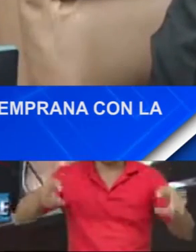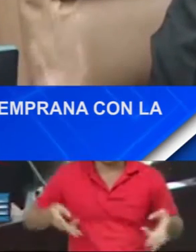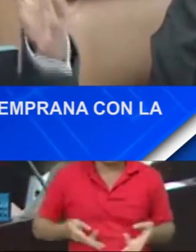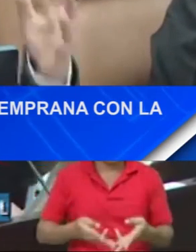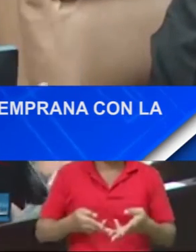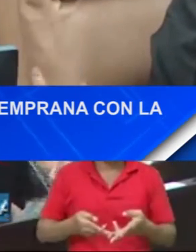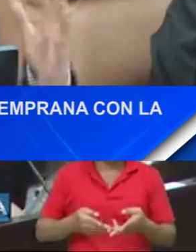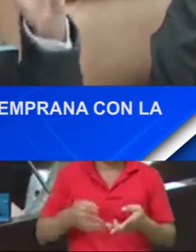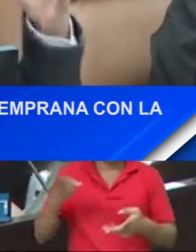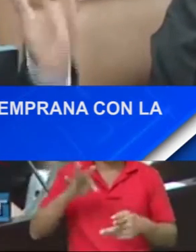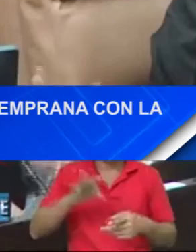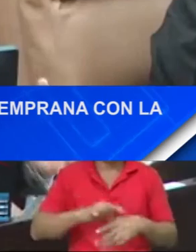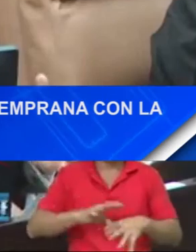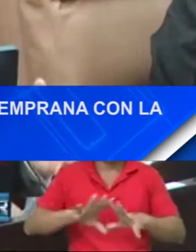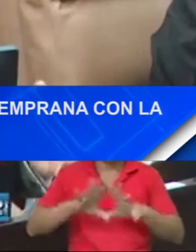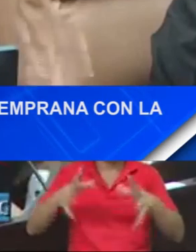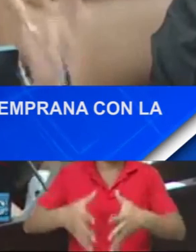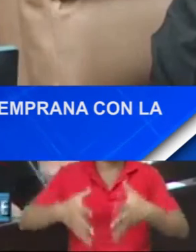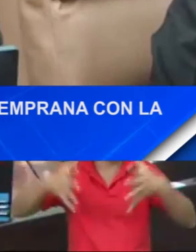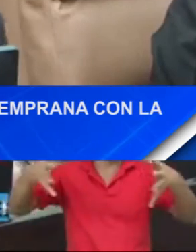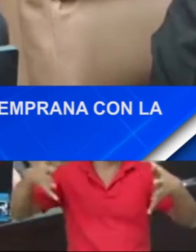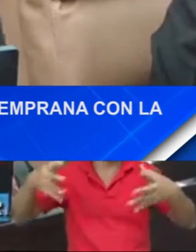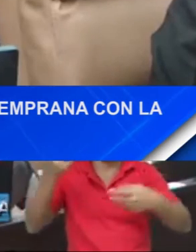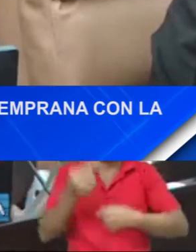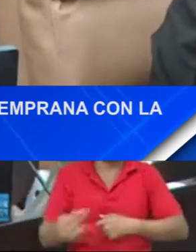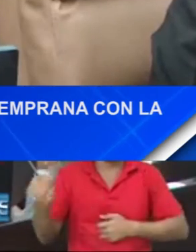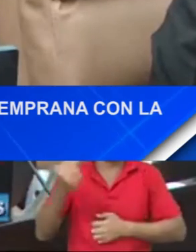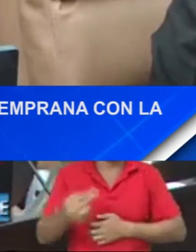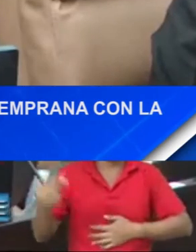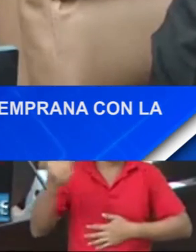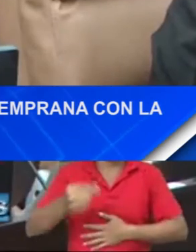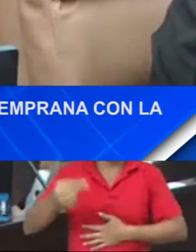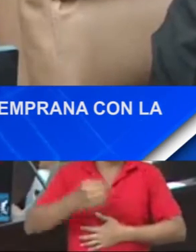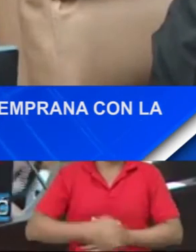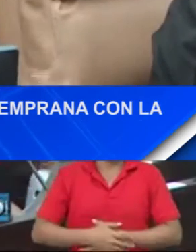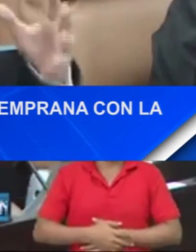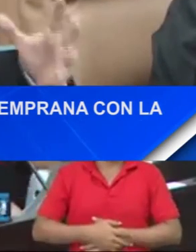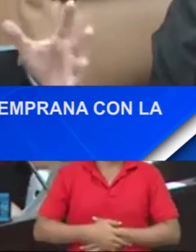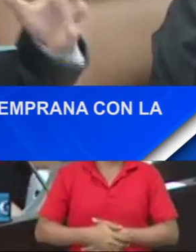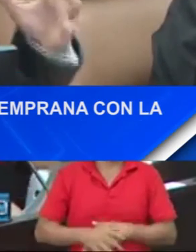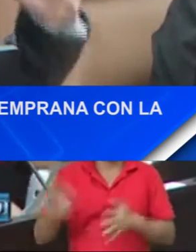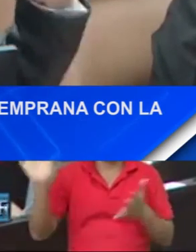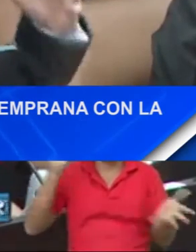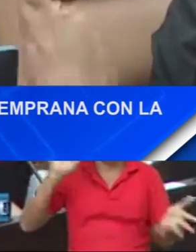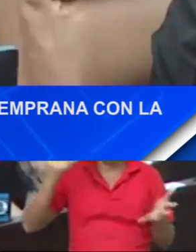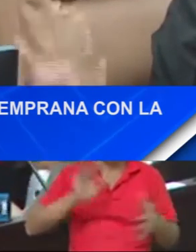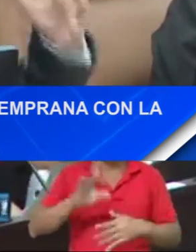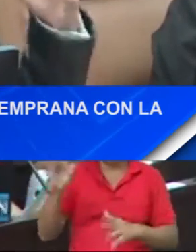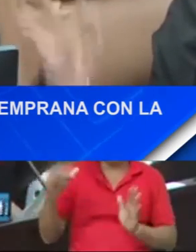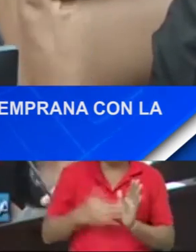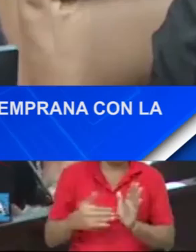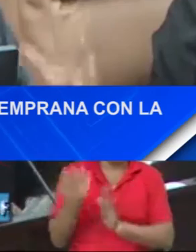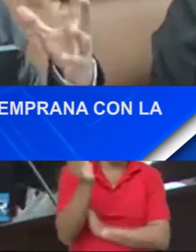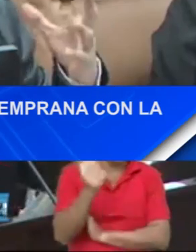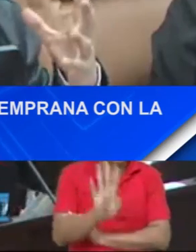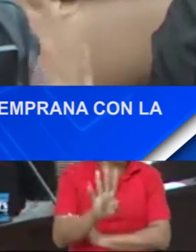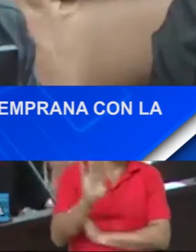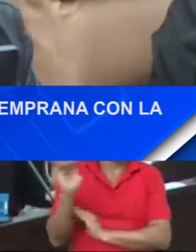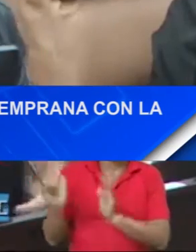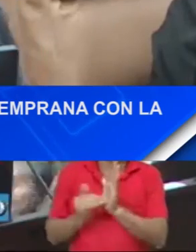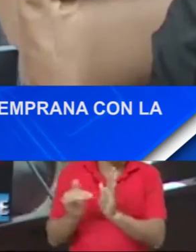mundo a nivel de cantidad de consumidores. Un mercado de más de